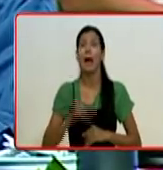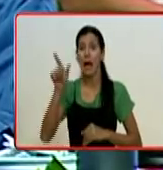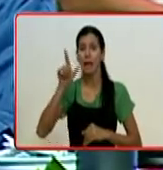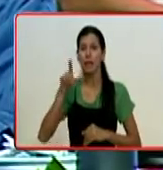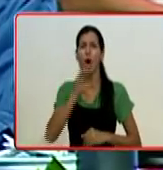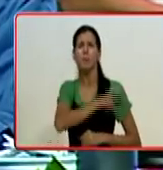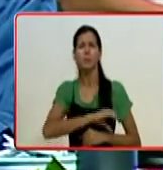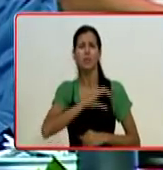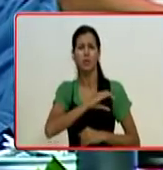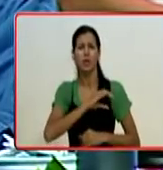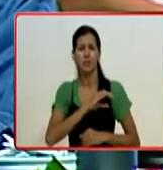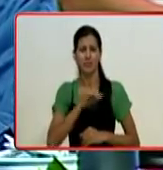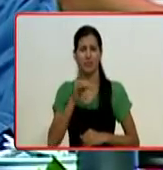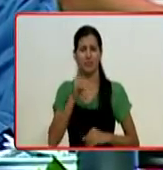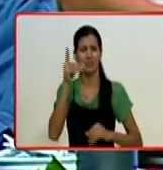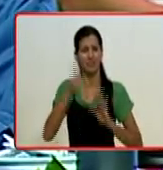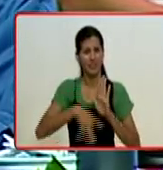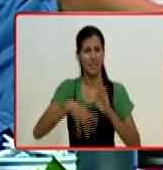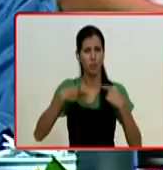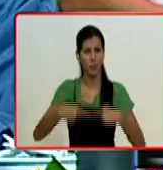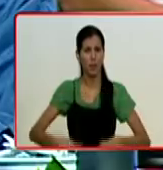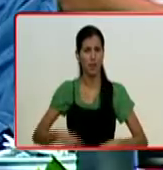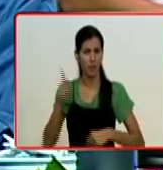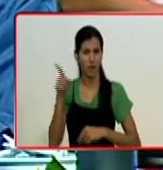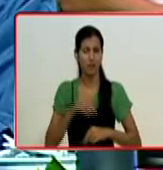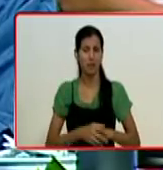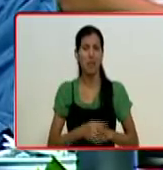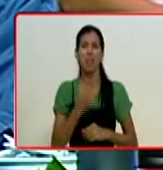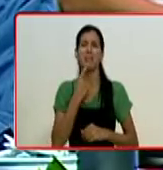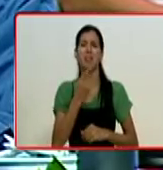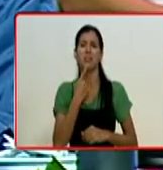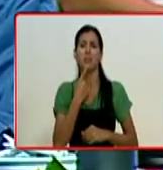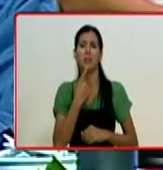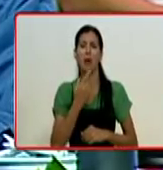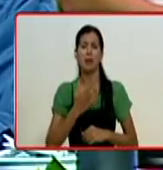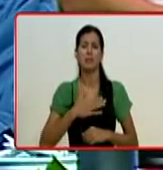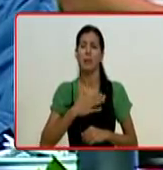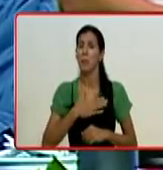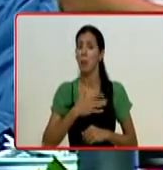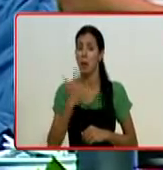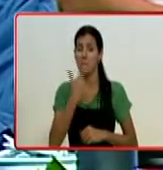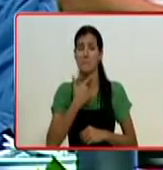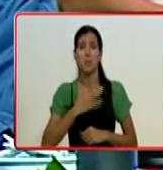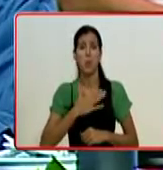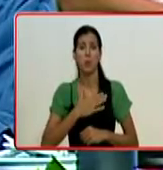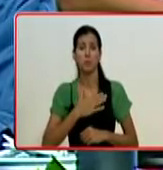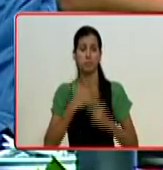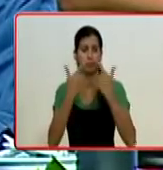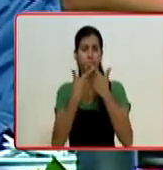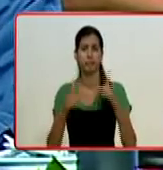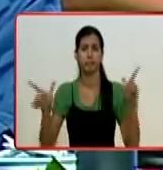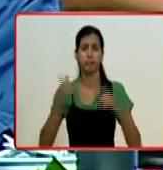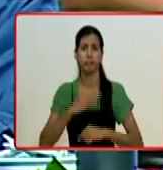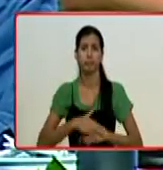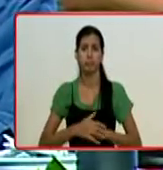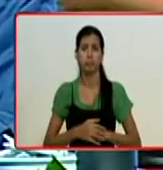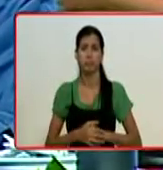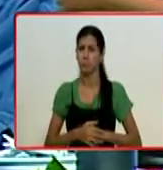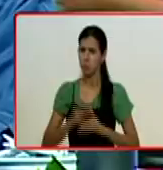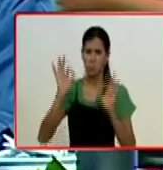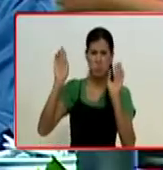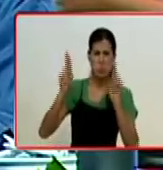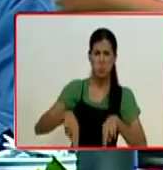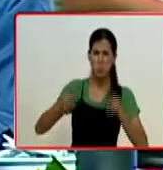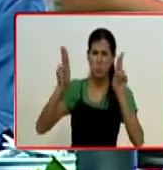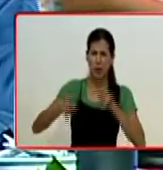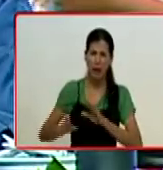Consejo de Derechos Humanos, dijo: esta boca es mía para defender al pueblo. Nunca la CIDH no se